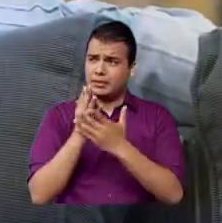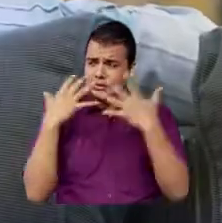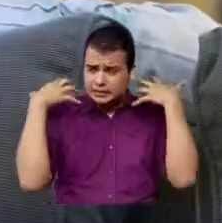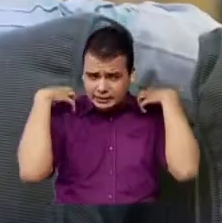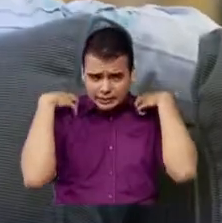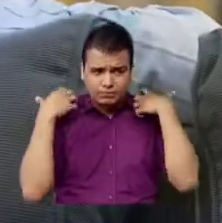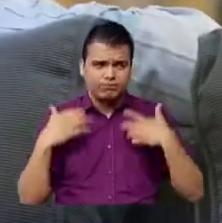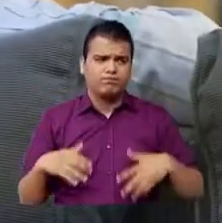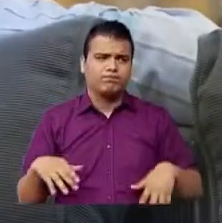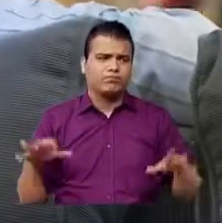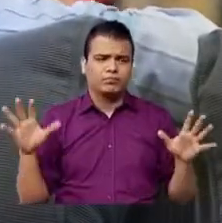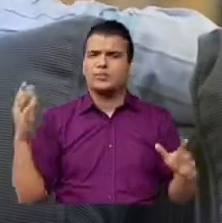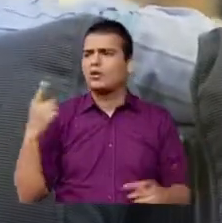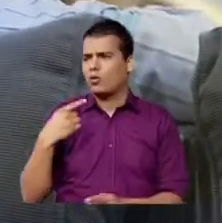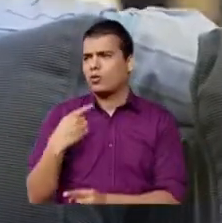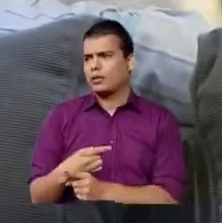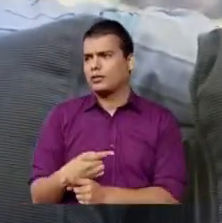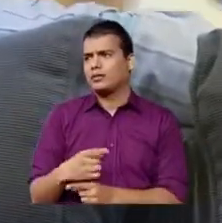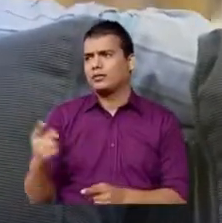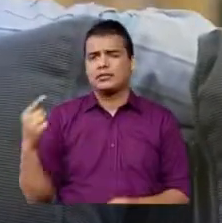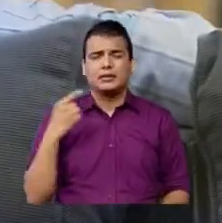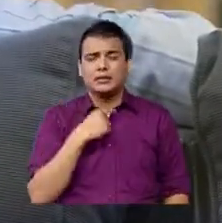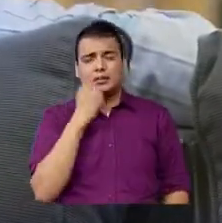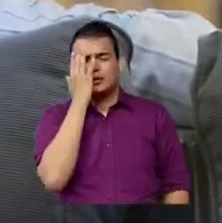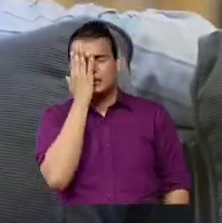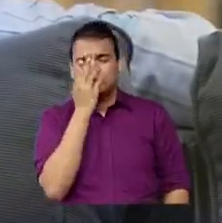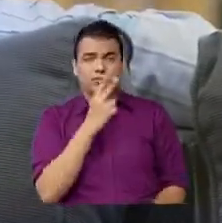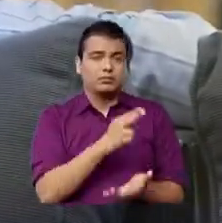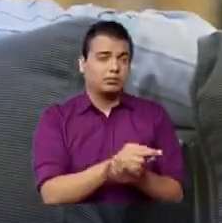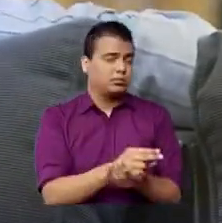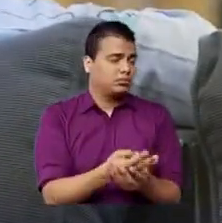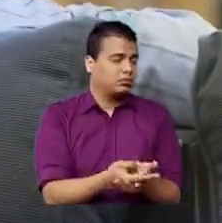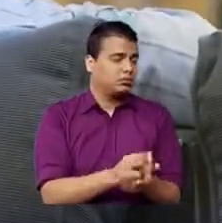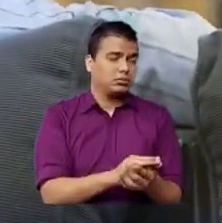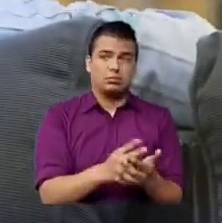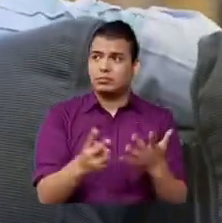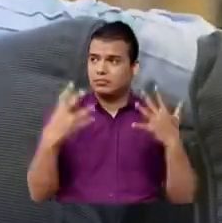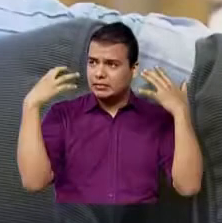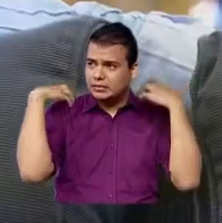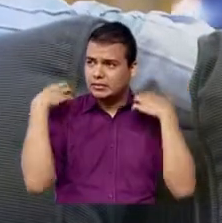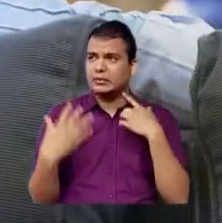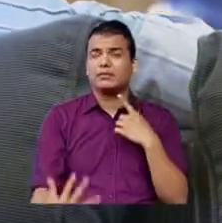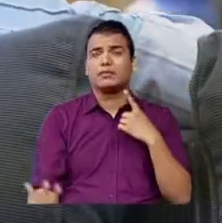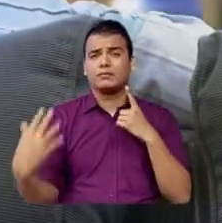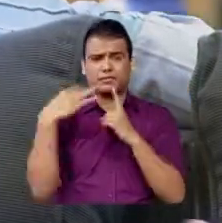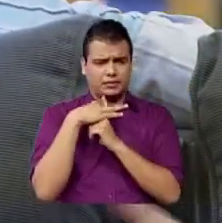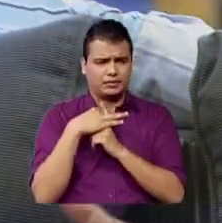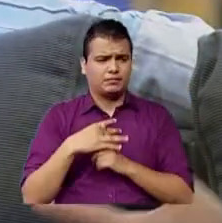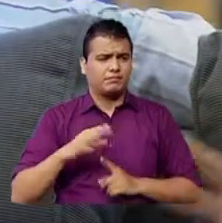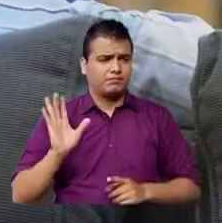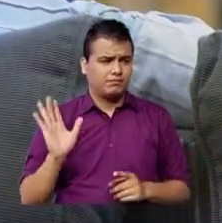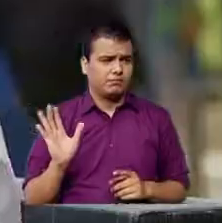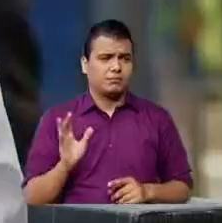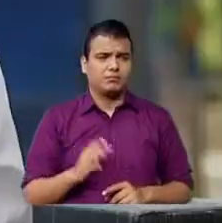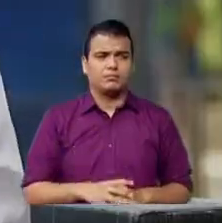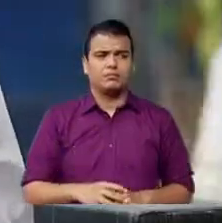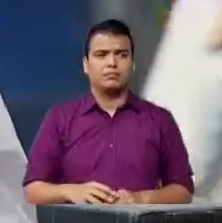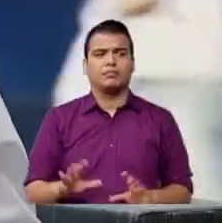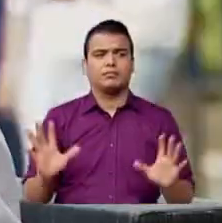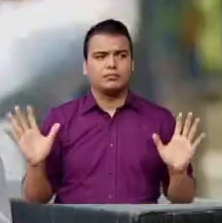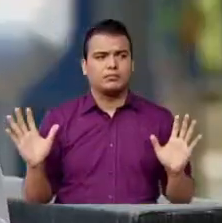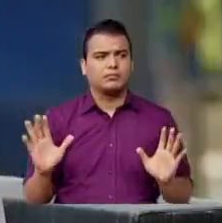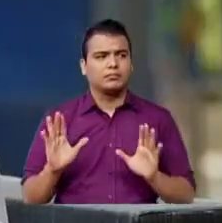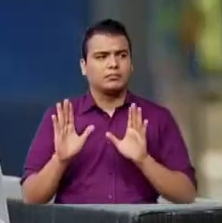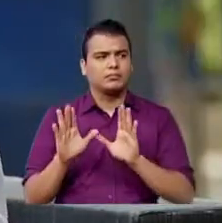se levanta como, es que no dormí bien, es que estoy estresado, eso también nos puede afectar un poquito el sueño, ¿no? Así es, síndromes tensionales es la